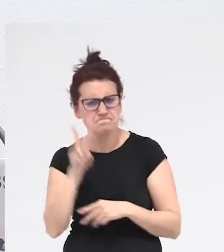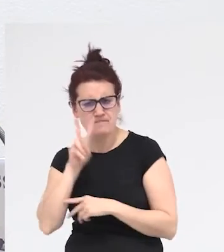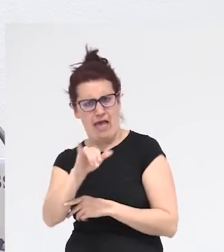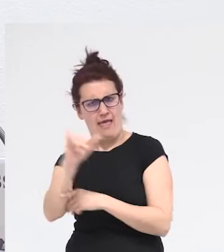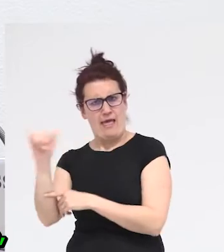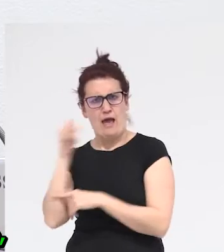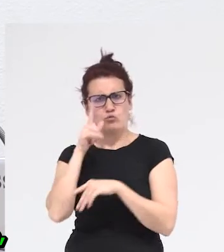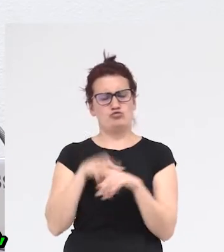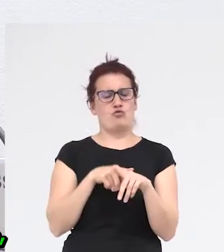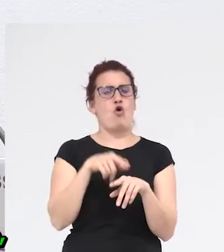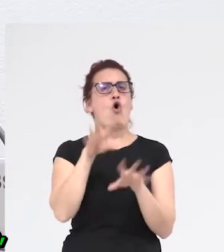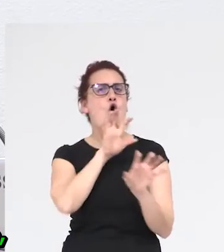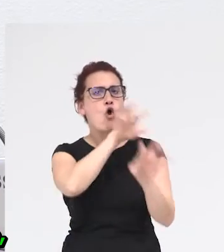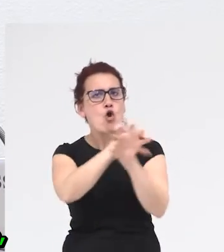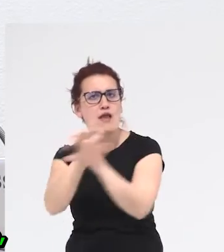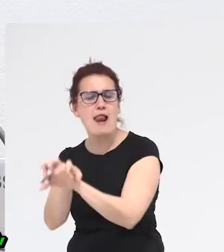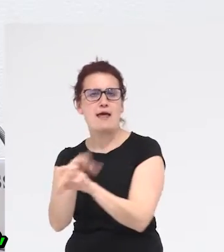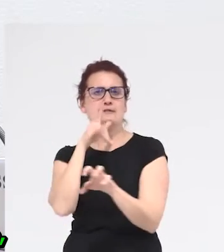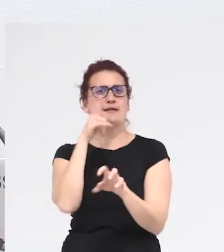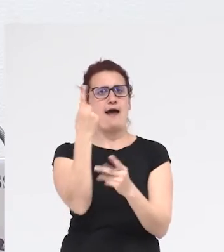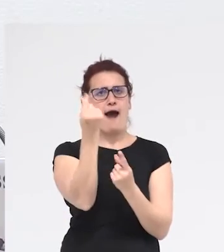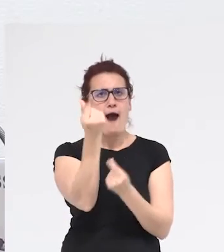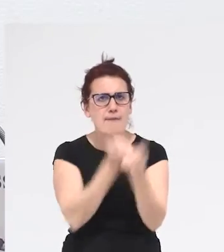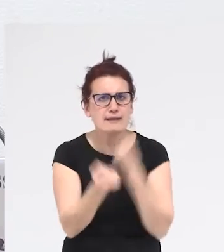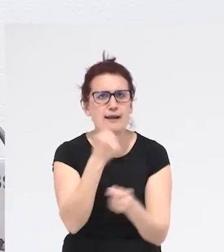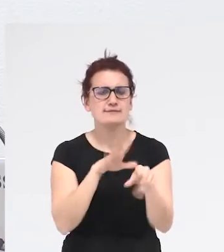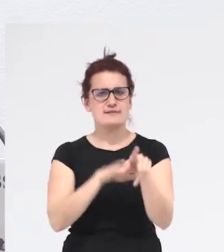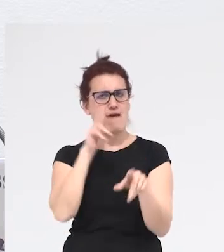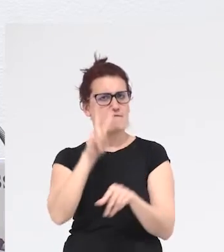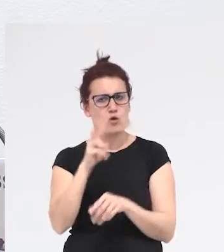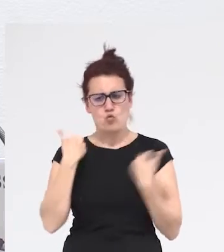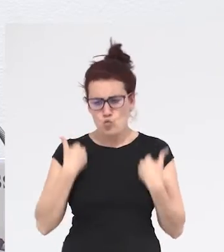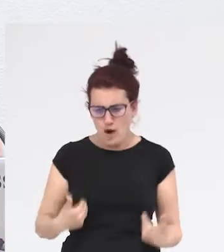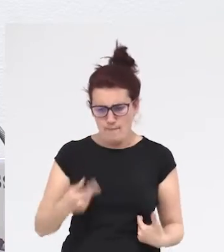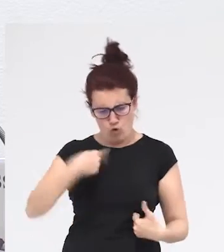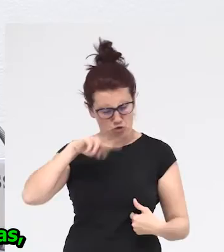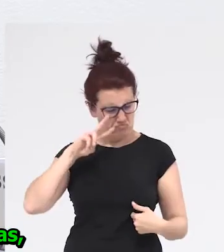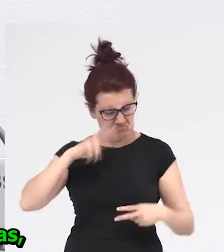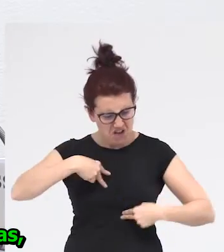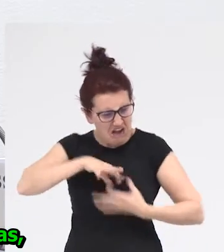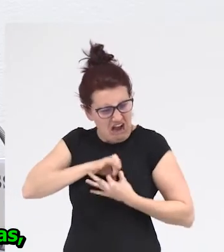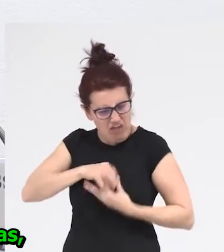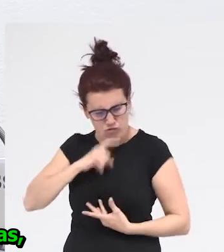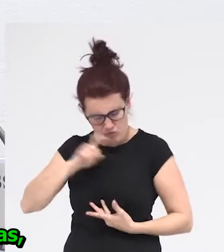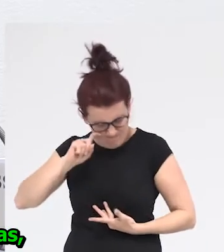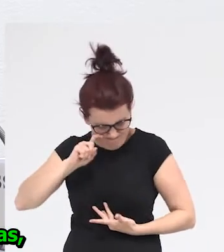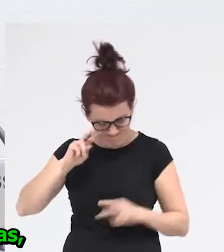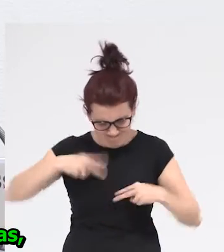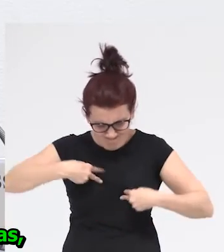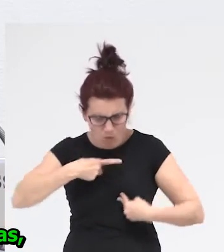tanto capitalistas, de maneras de abordar el cuerpo, de relacionarnos con nuestro propio cuerpo desde lógicas que